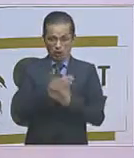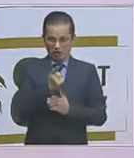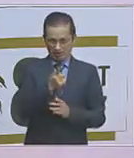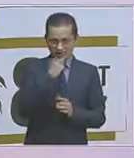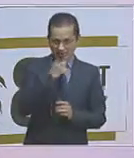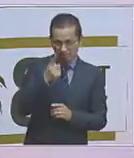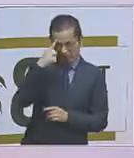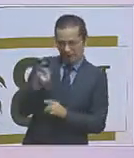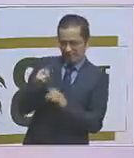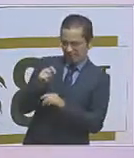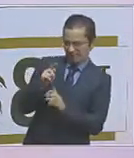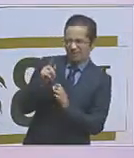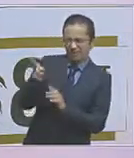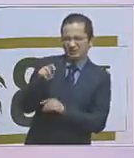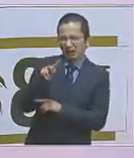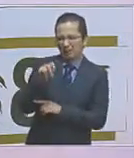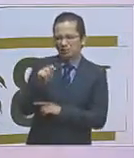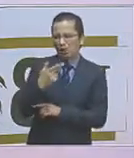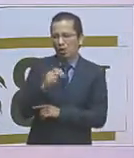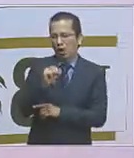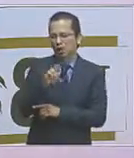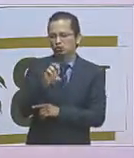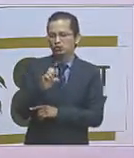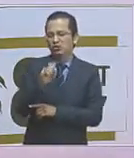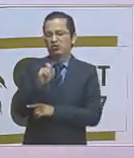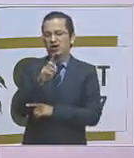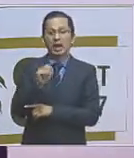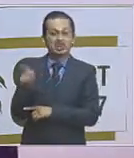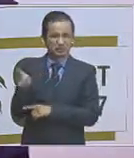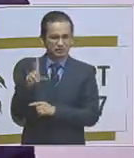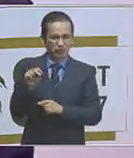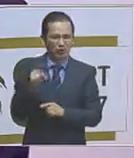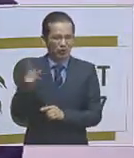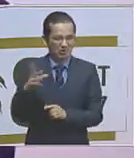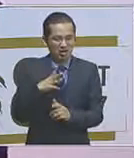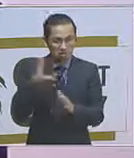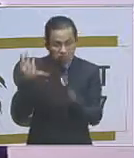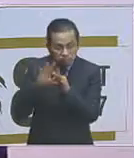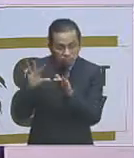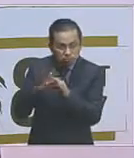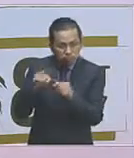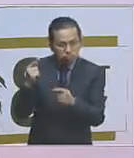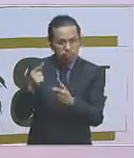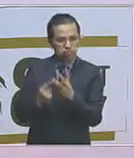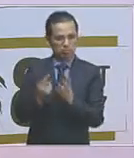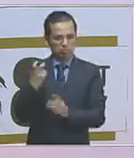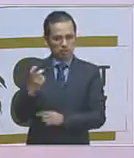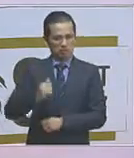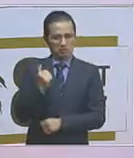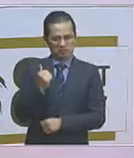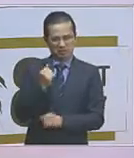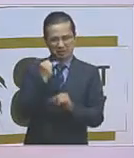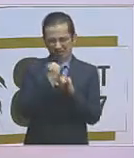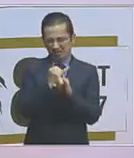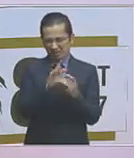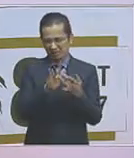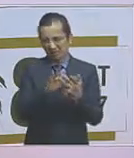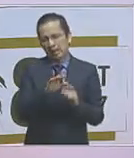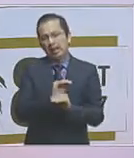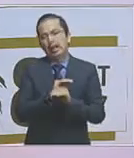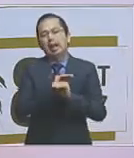toda una teoría bien interesante sobre cómo se utilizan las redes para ese propósito por supuesto todo es